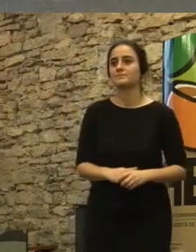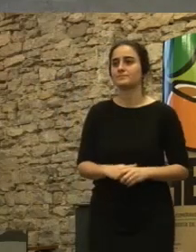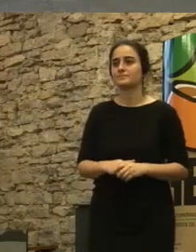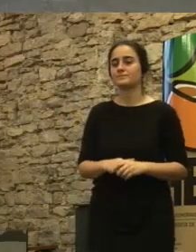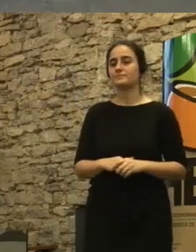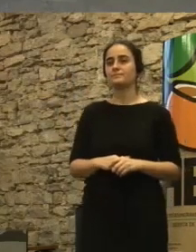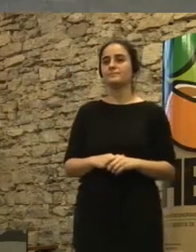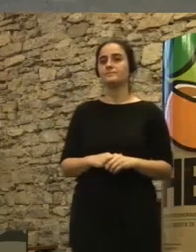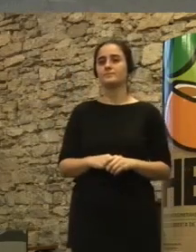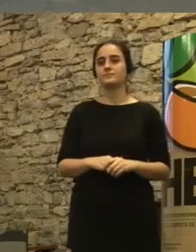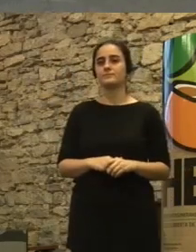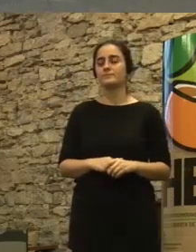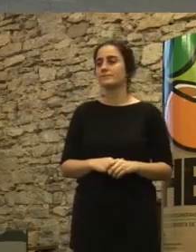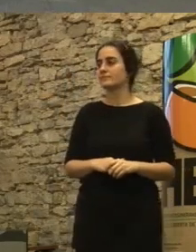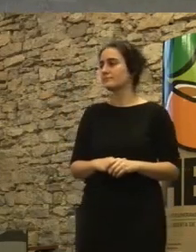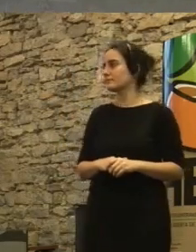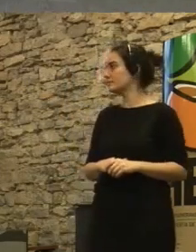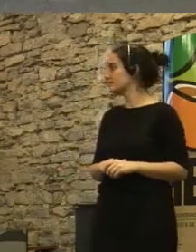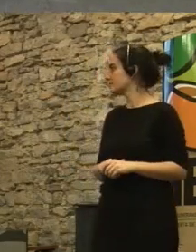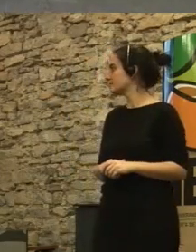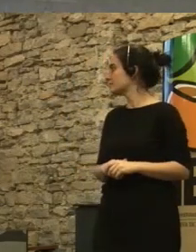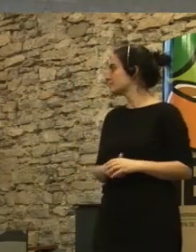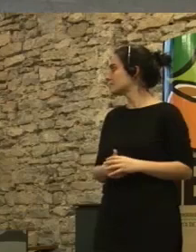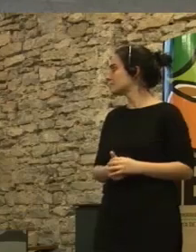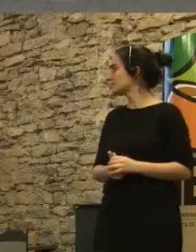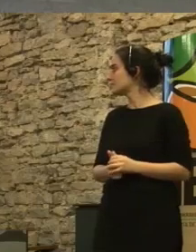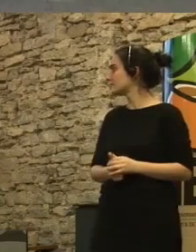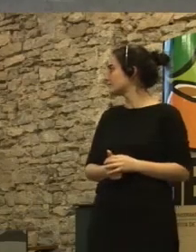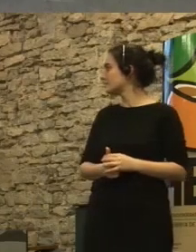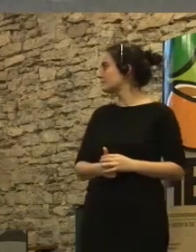gracias. Iñaki, José Luis, Estefan.